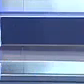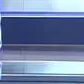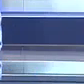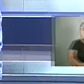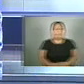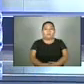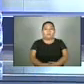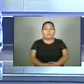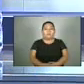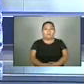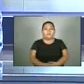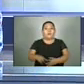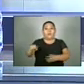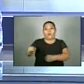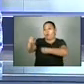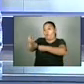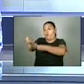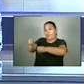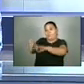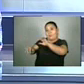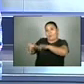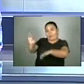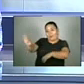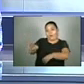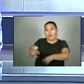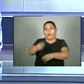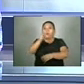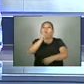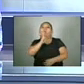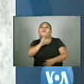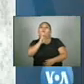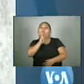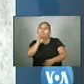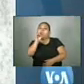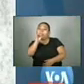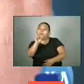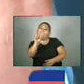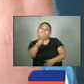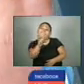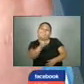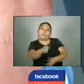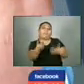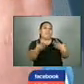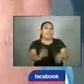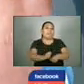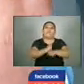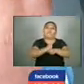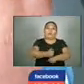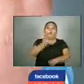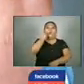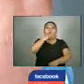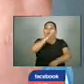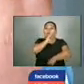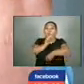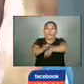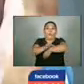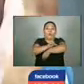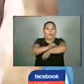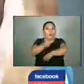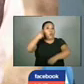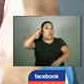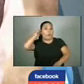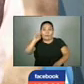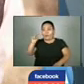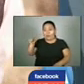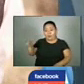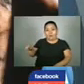La Secretaría de Salud de Honduras confirmó esta tarde el primer caso de viruela símica en Honduras. Se trata de un paciente del sexo